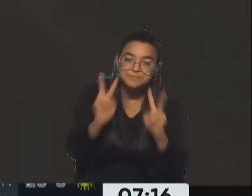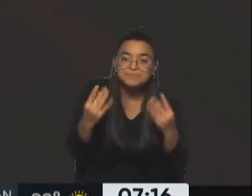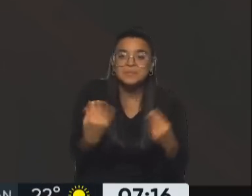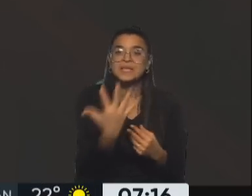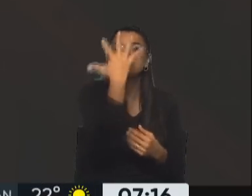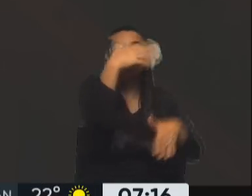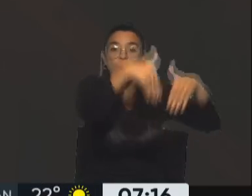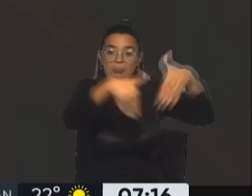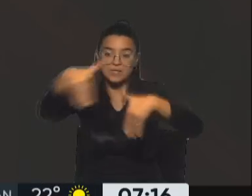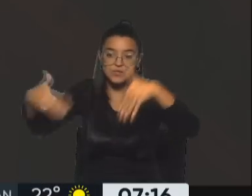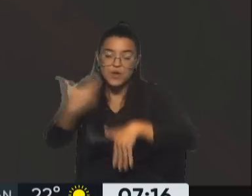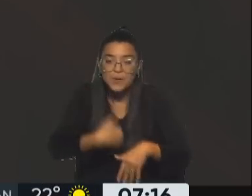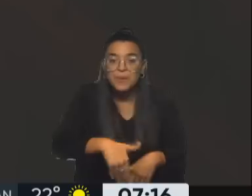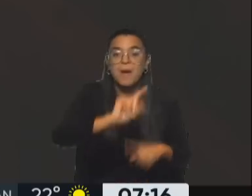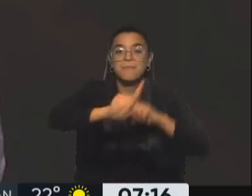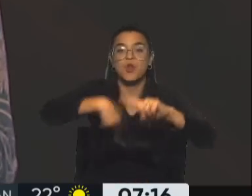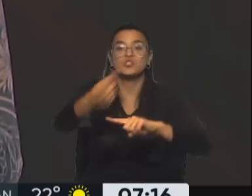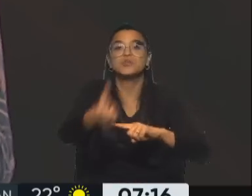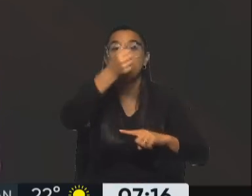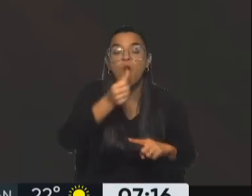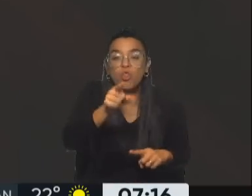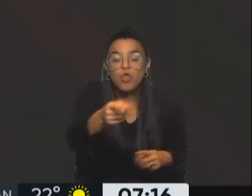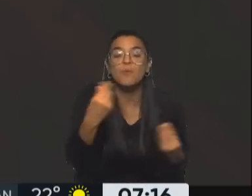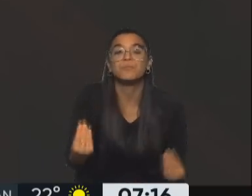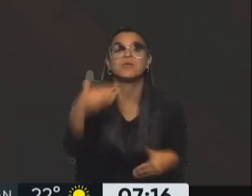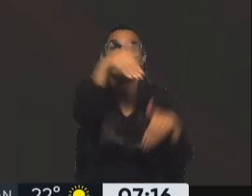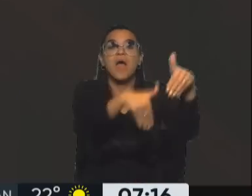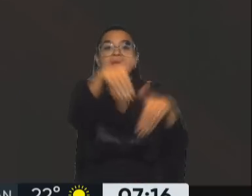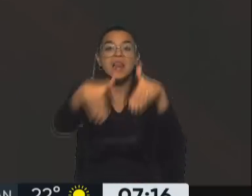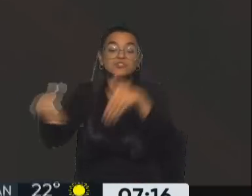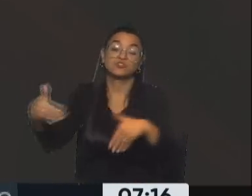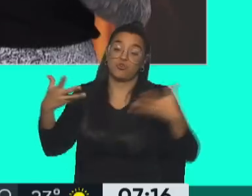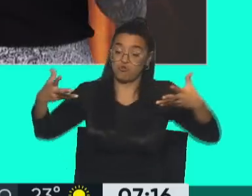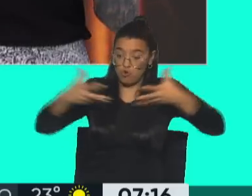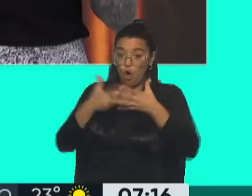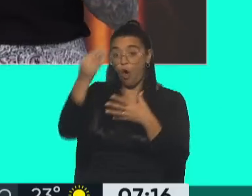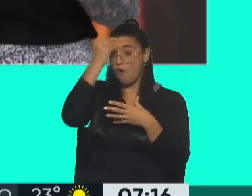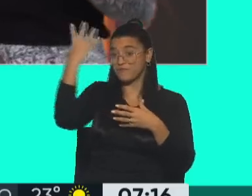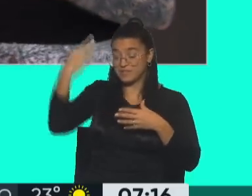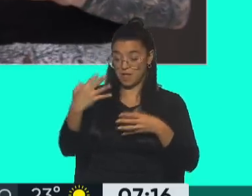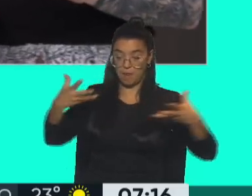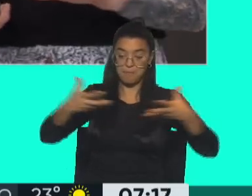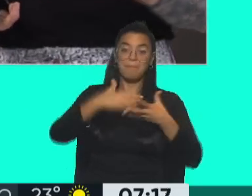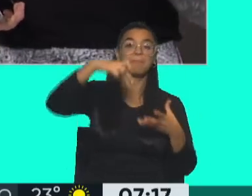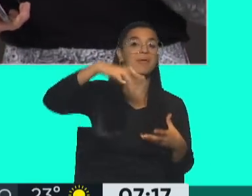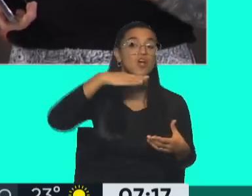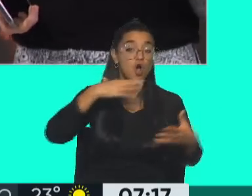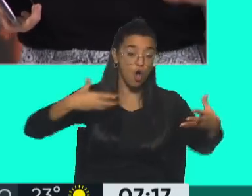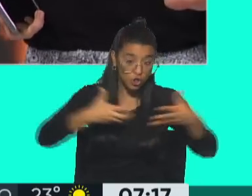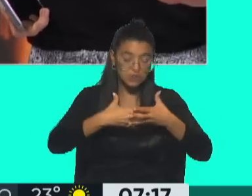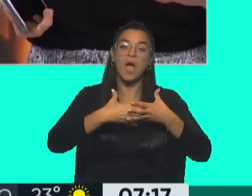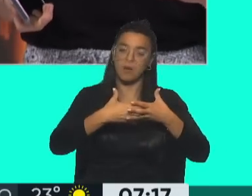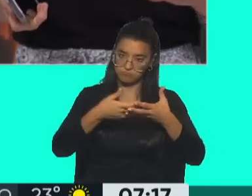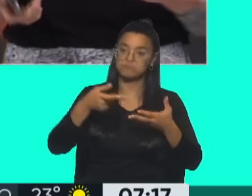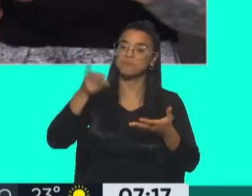5 elecciones que estaban previstas para el próximo domingo son elecciones en las que los oficialismos, el Partido Justicialista,